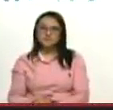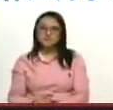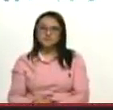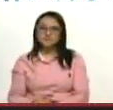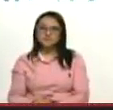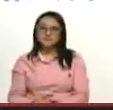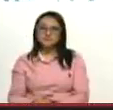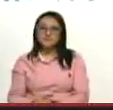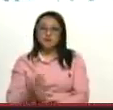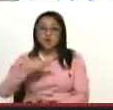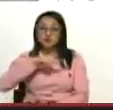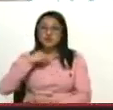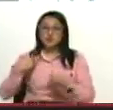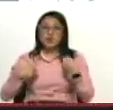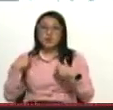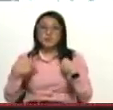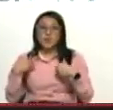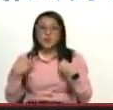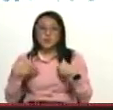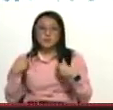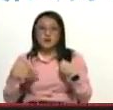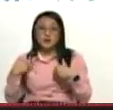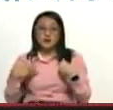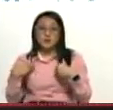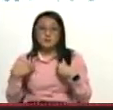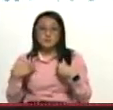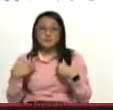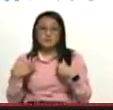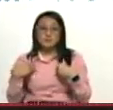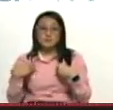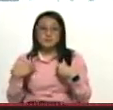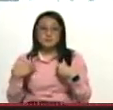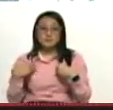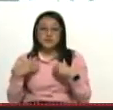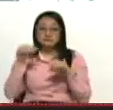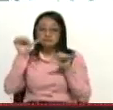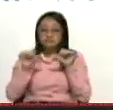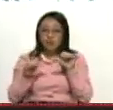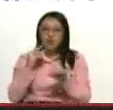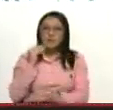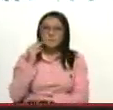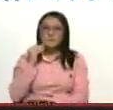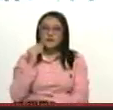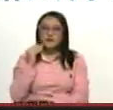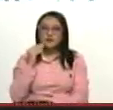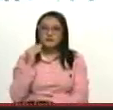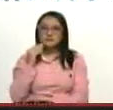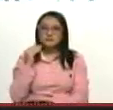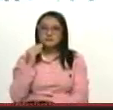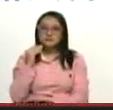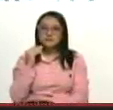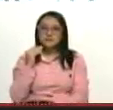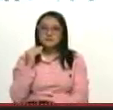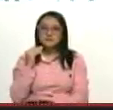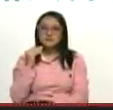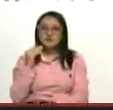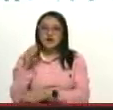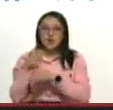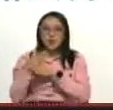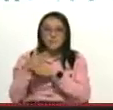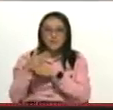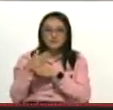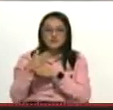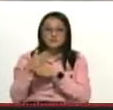nos preocupamos o hablamos de las experiencias que compartimos